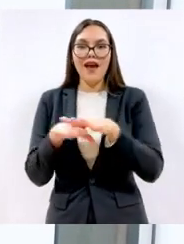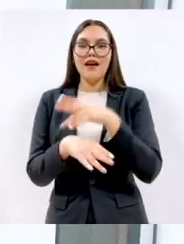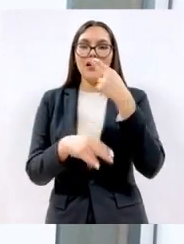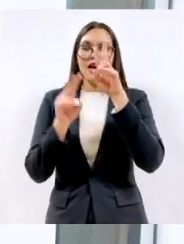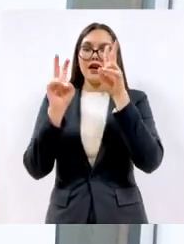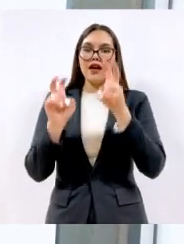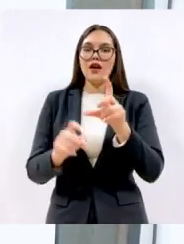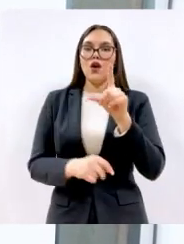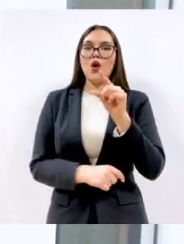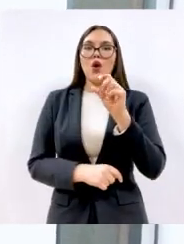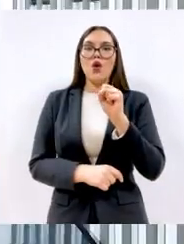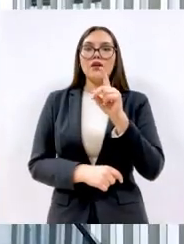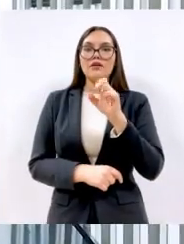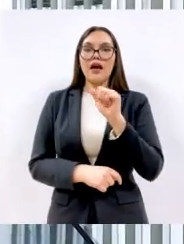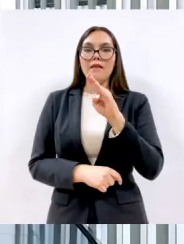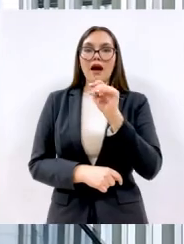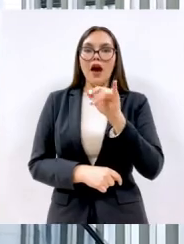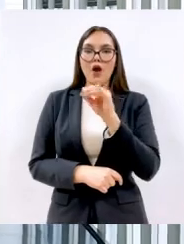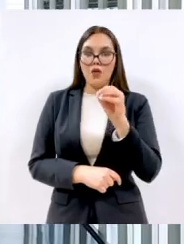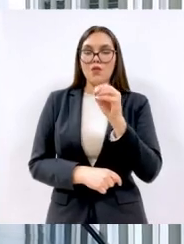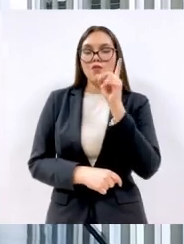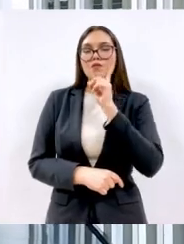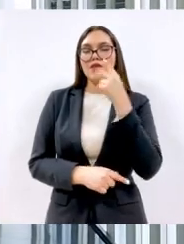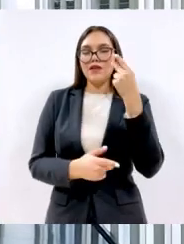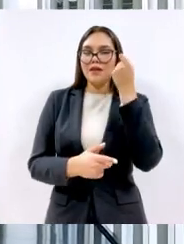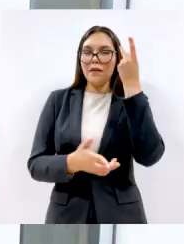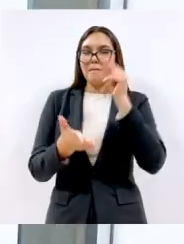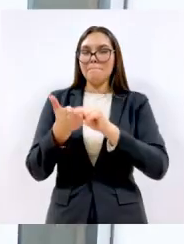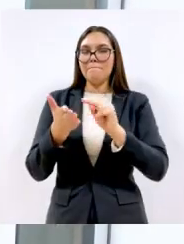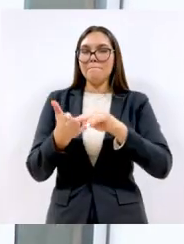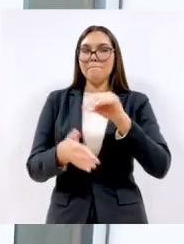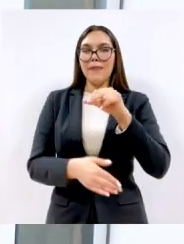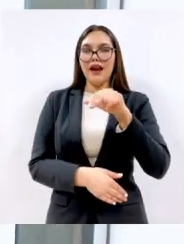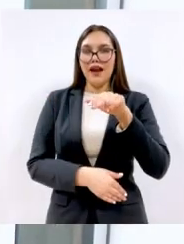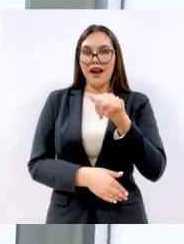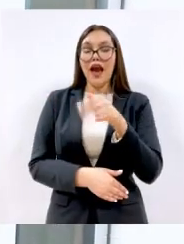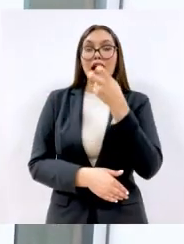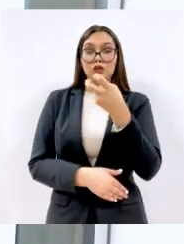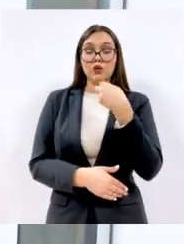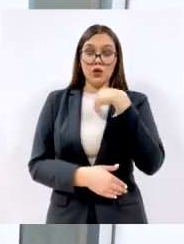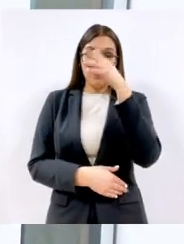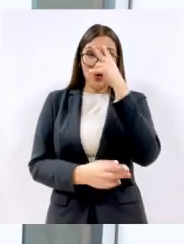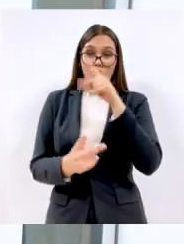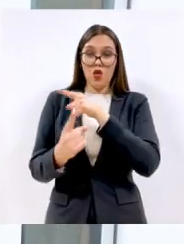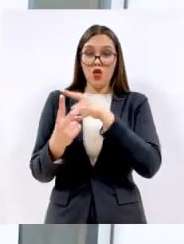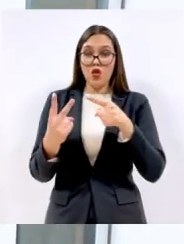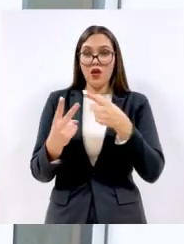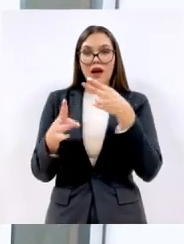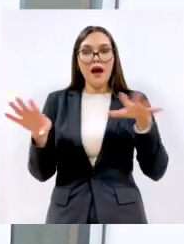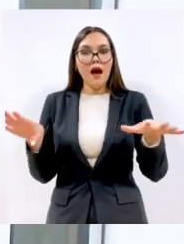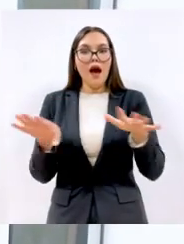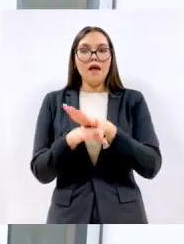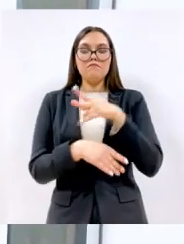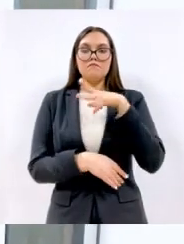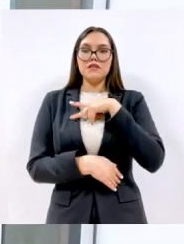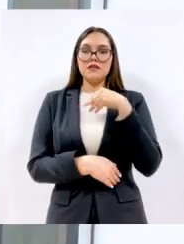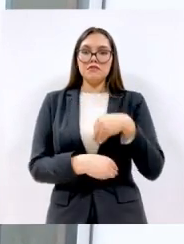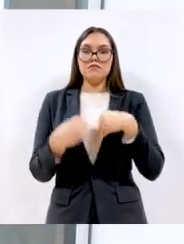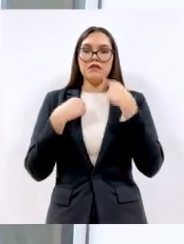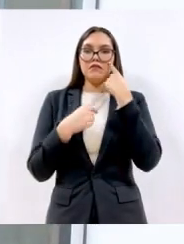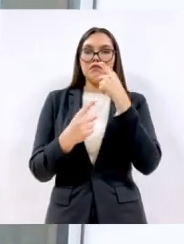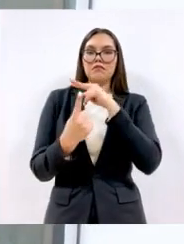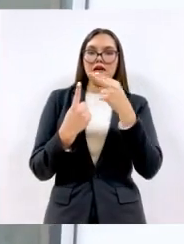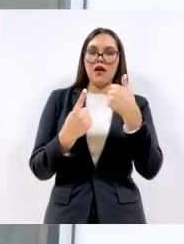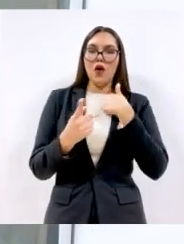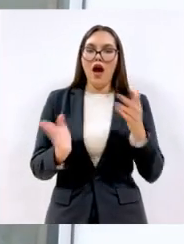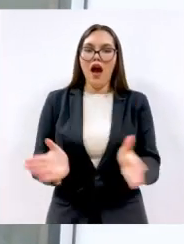llama el libro de Los de Abajo de Mariana Azuela. Esos libros, esos dos, creo que cambiaron la visión de mi vida